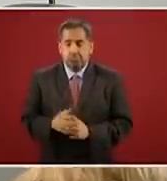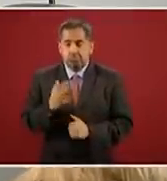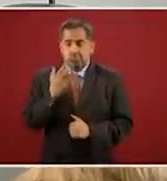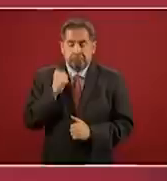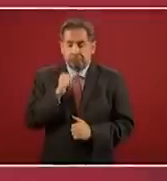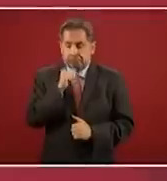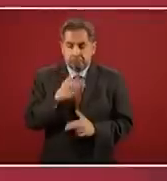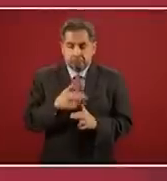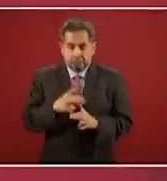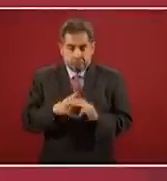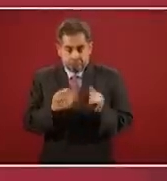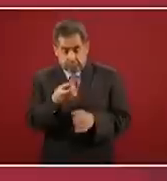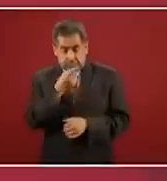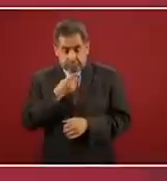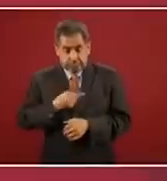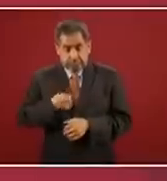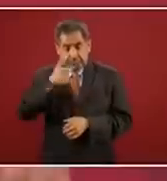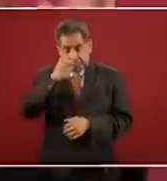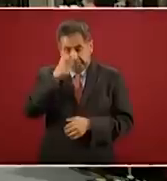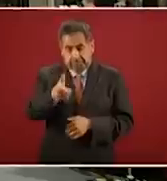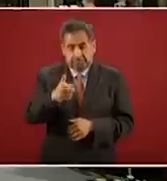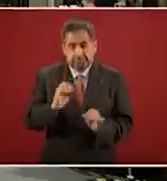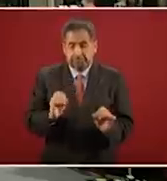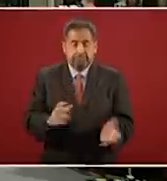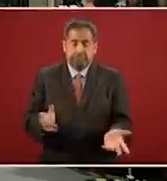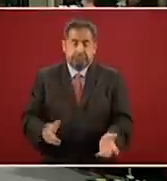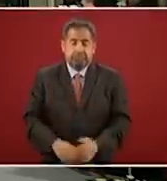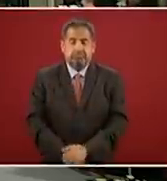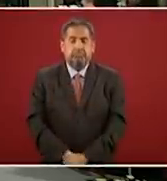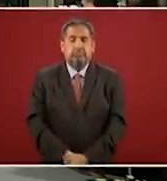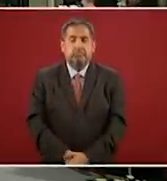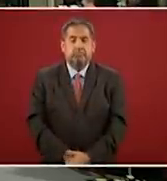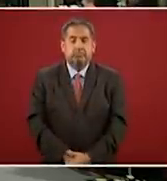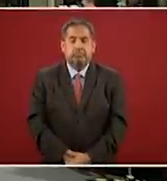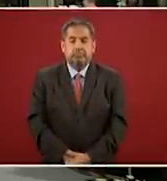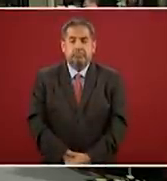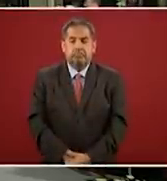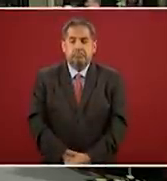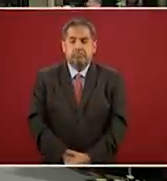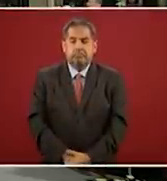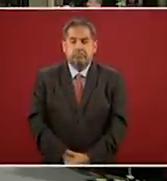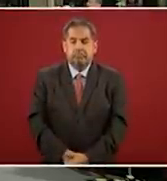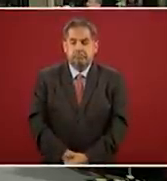dato hasta este momento que usted lo acaba de comentar. Sí, sí, Nancy.